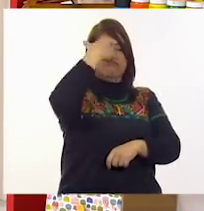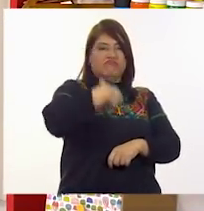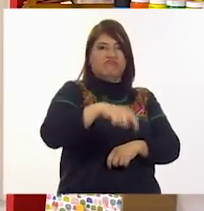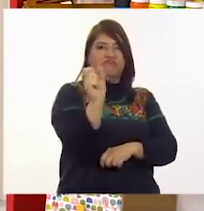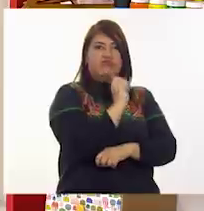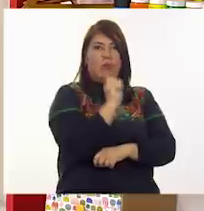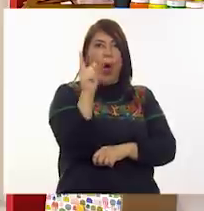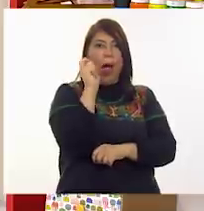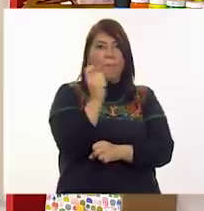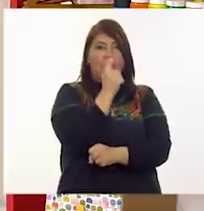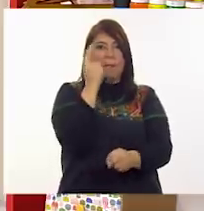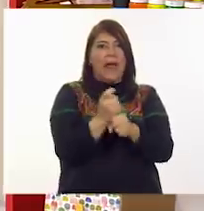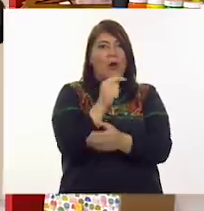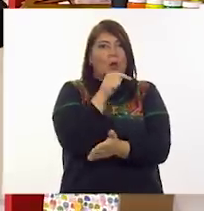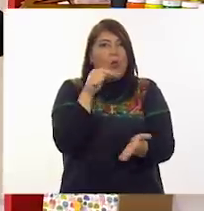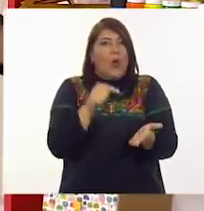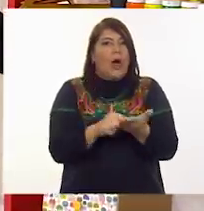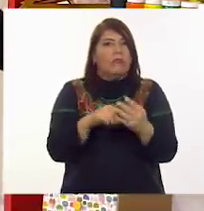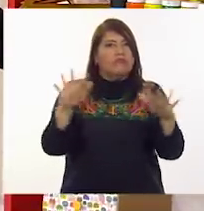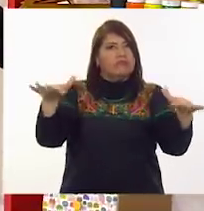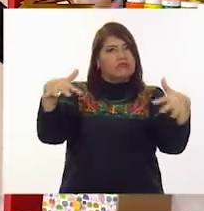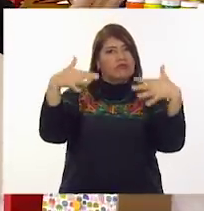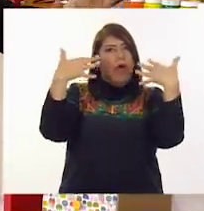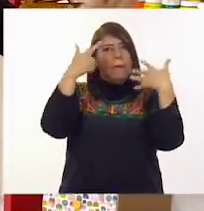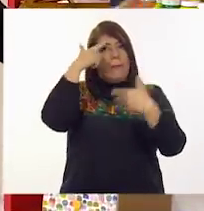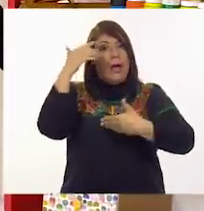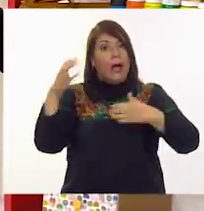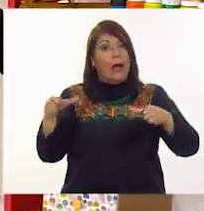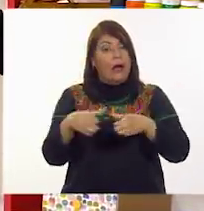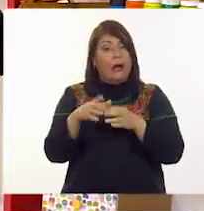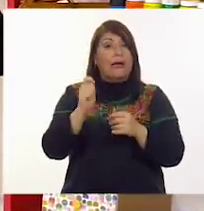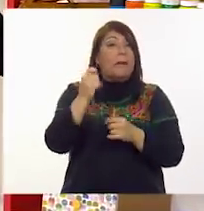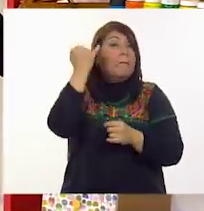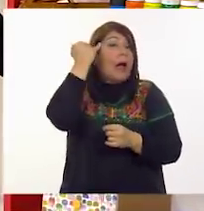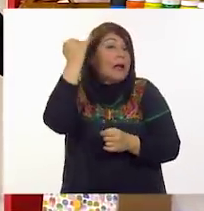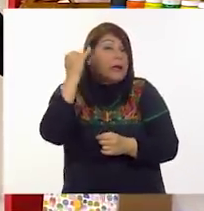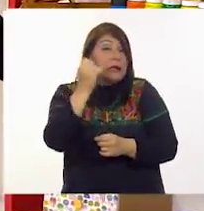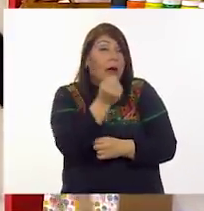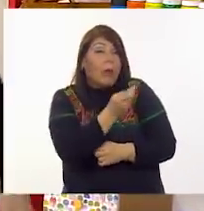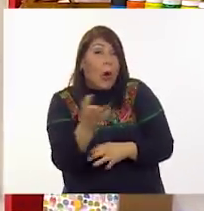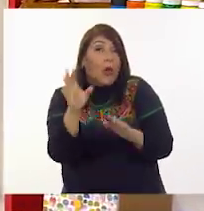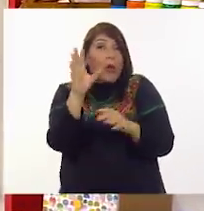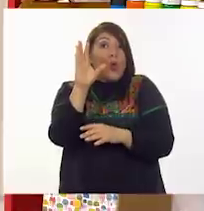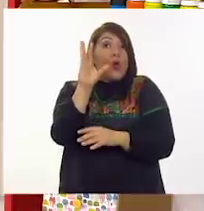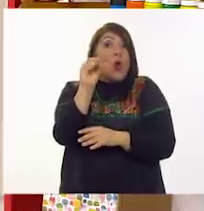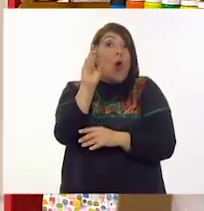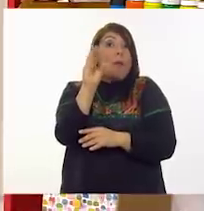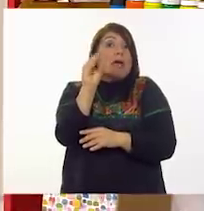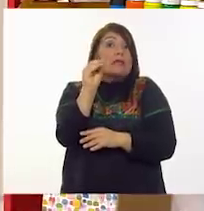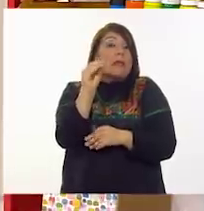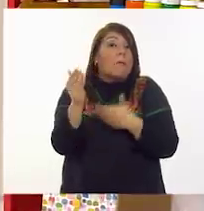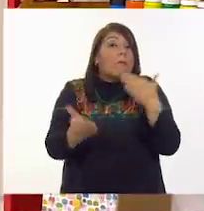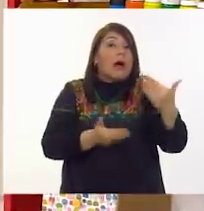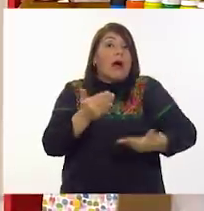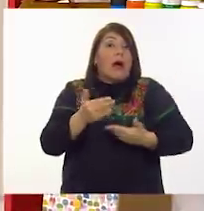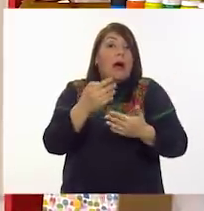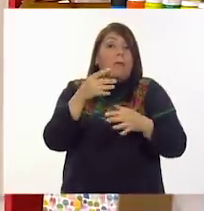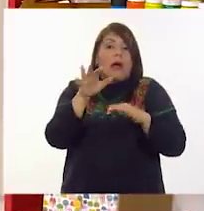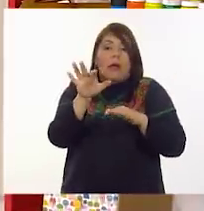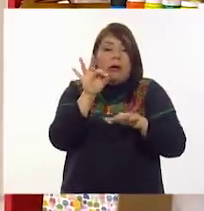Para que te des una idea, en esa compañía hay 90 bailarines, pero solo 5